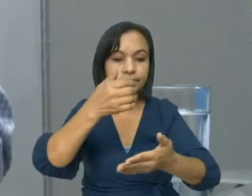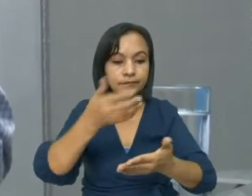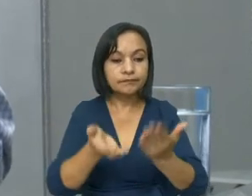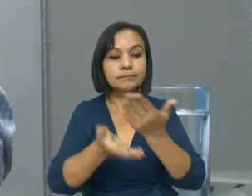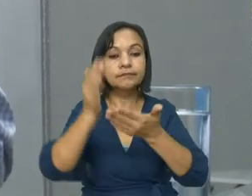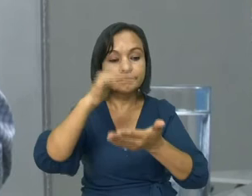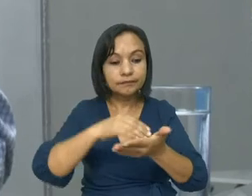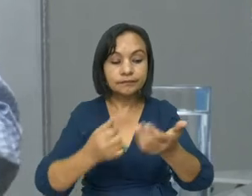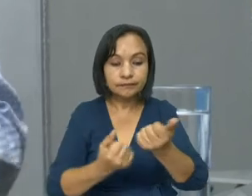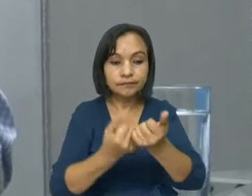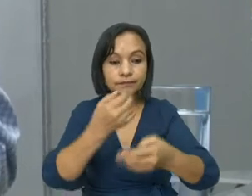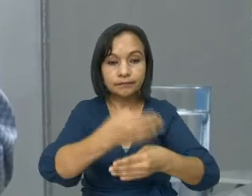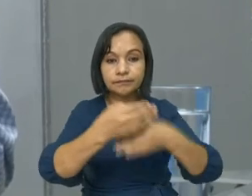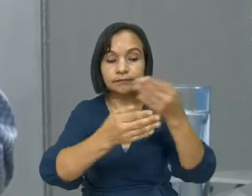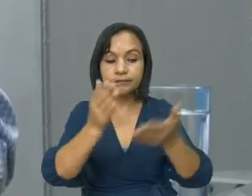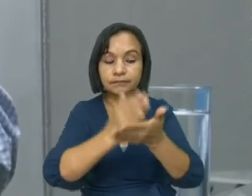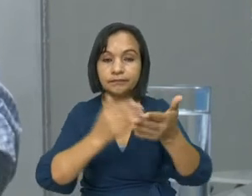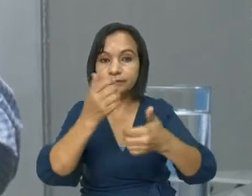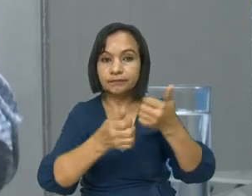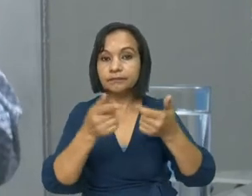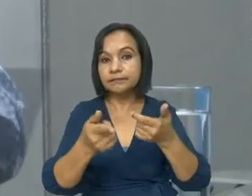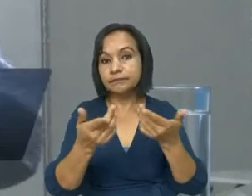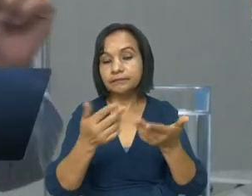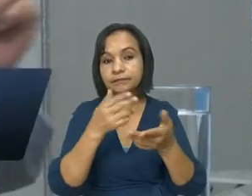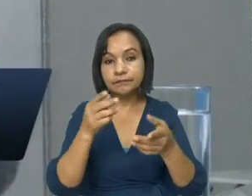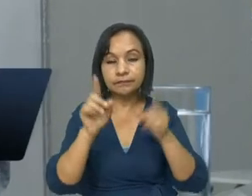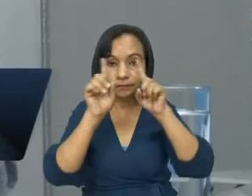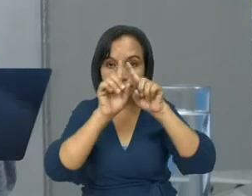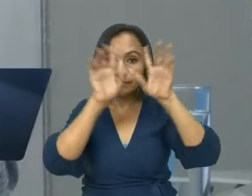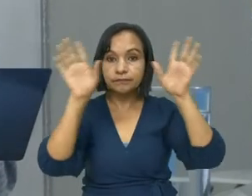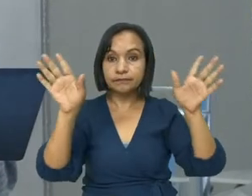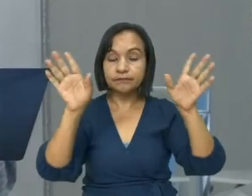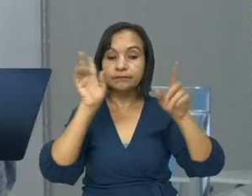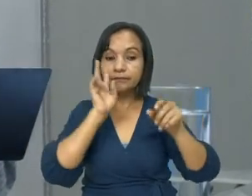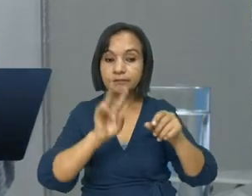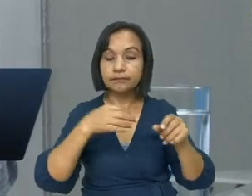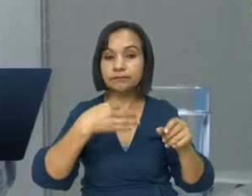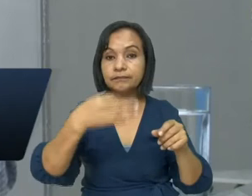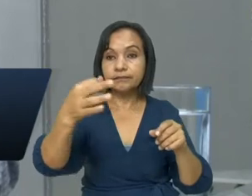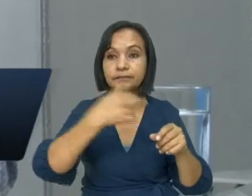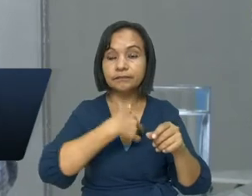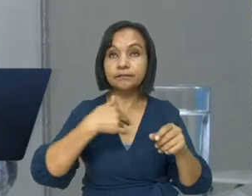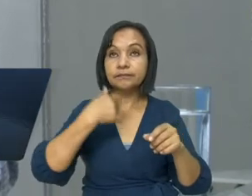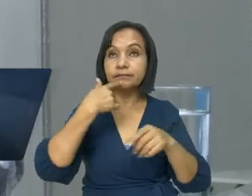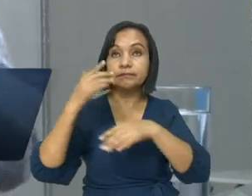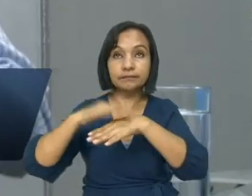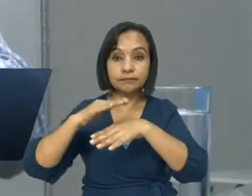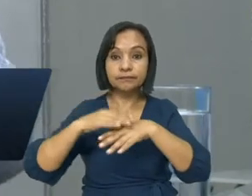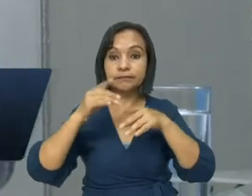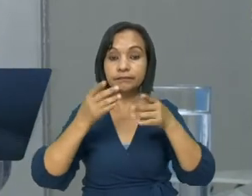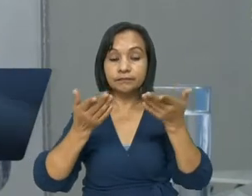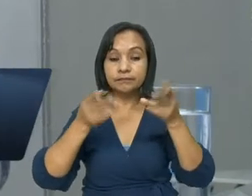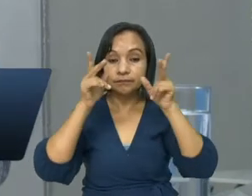para rehabilitarlo porque tuvo algún daño. Y eso, teniendo claro si ese panorama, y eso es lo que nos han mandatado, de que tengamos